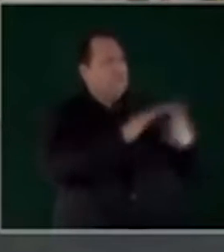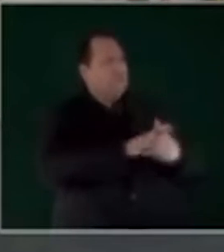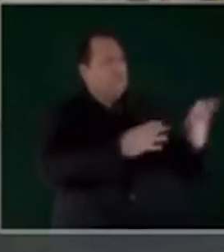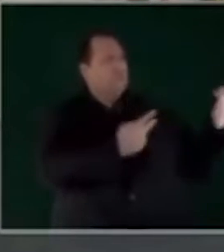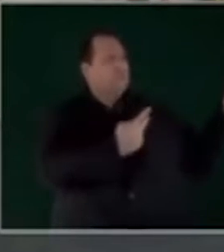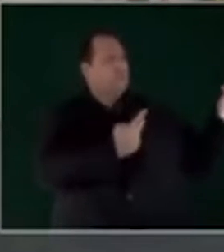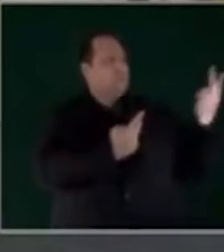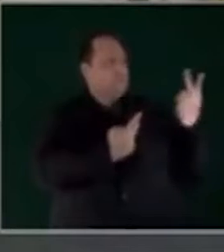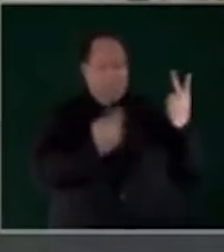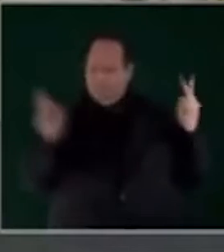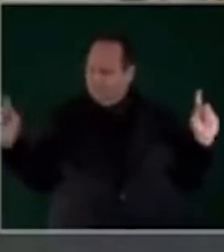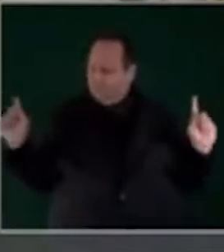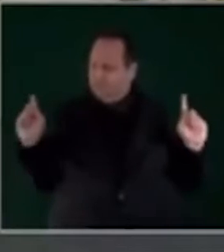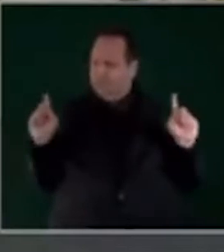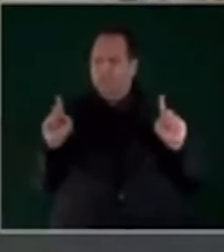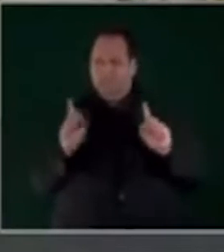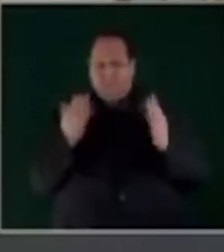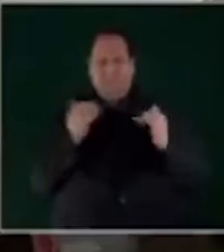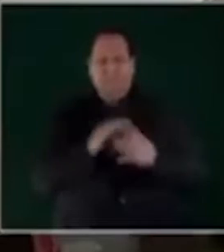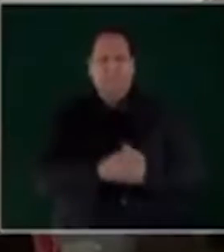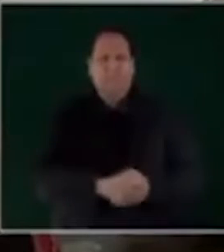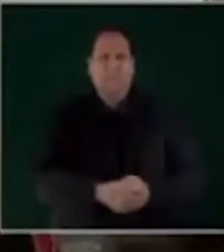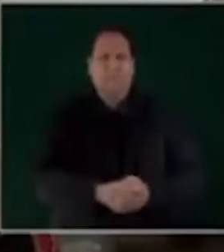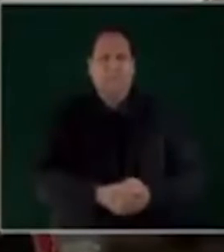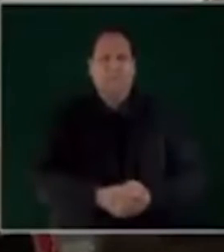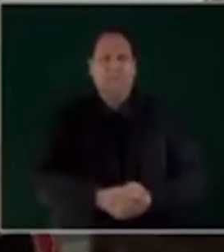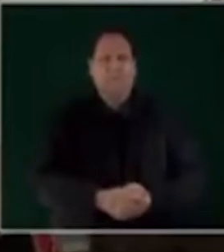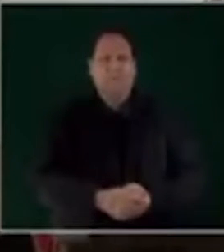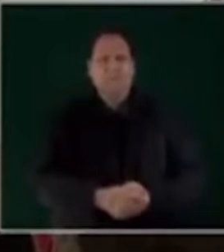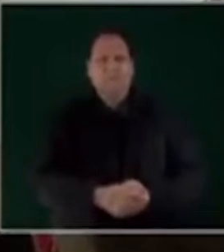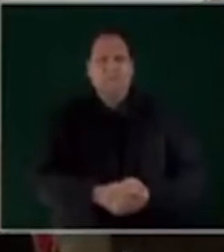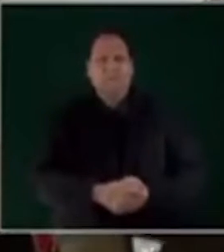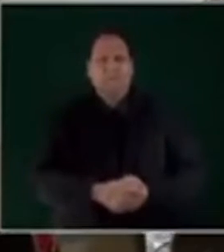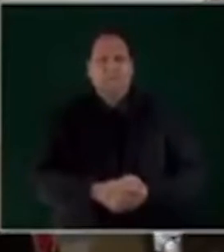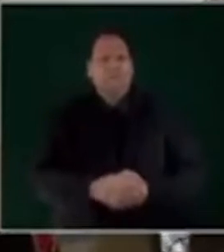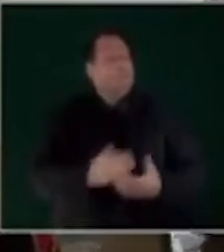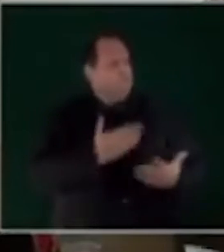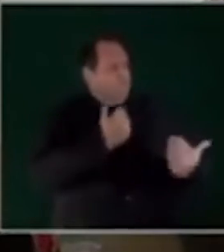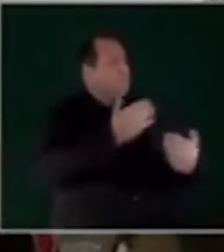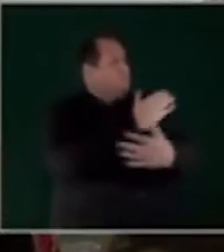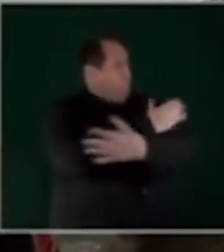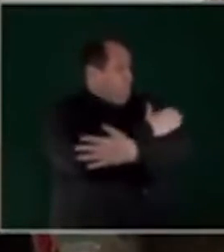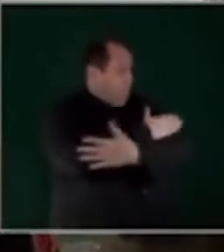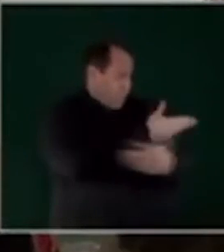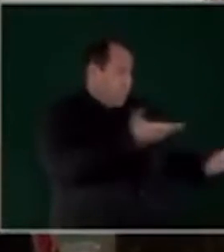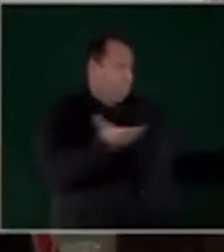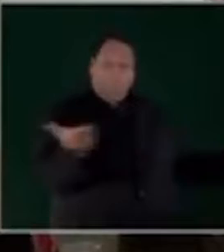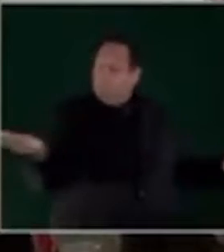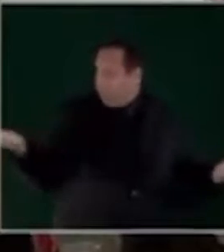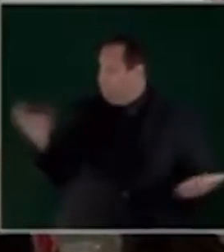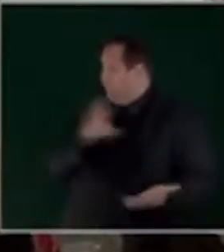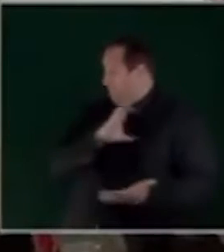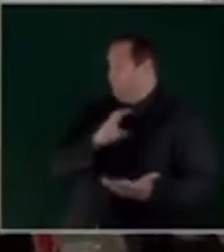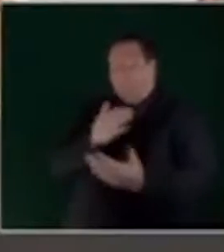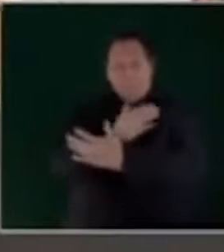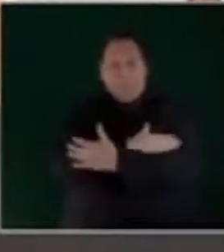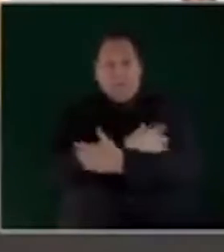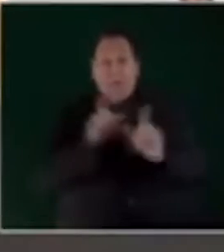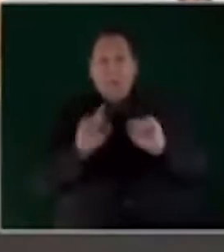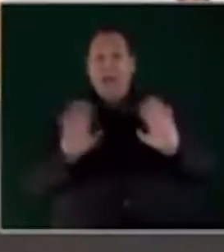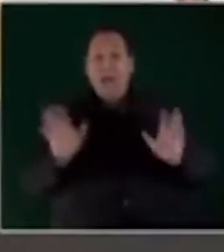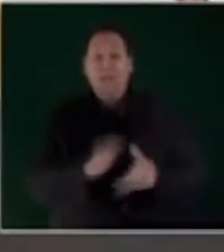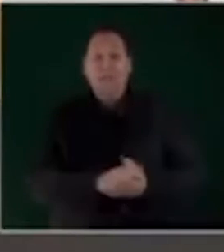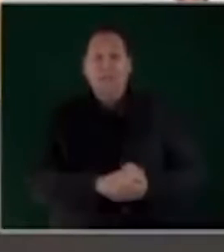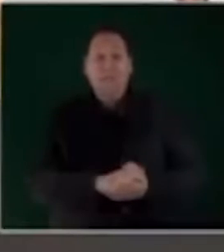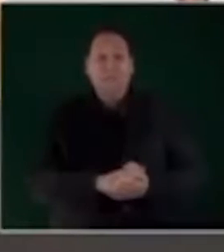y la gobernadora del estado marina del Pilar Ávila a lo que el mandatario respondió que tiene que buscarse la armonía la unidad por lo que